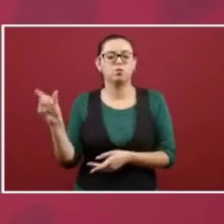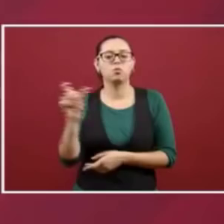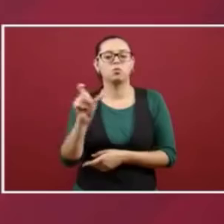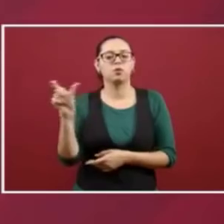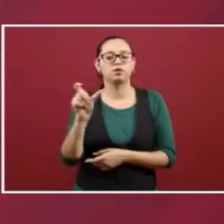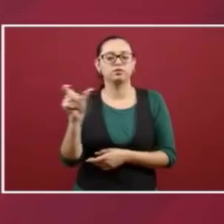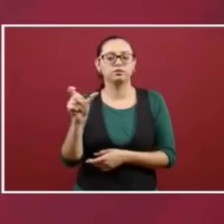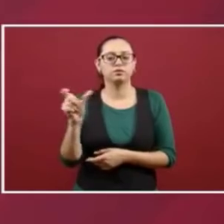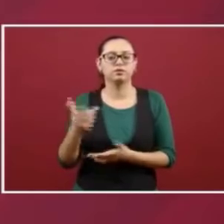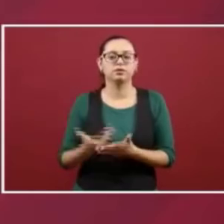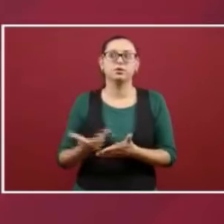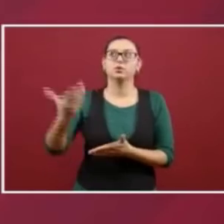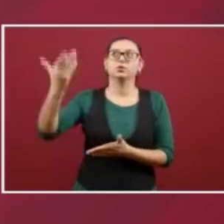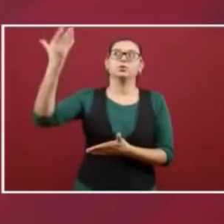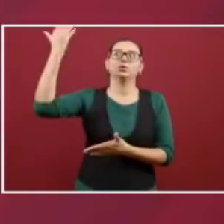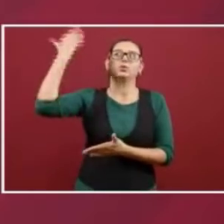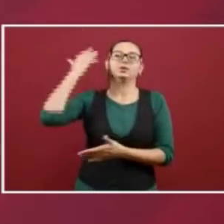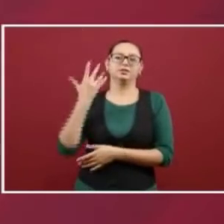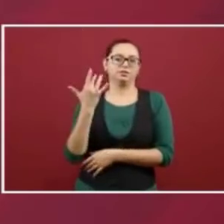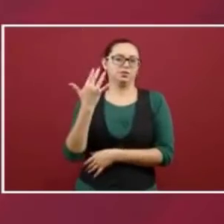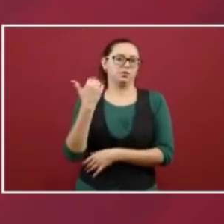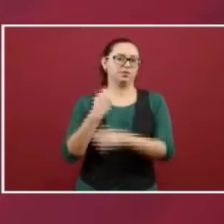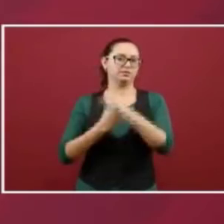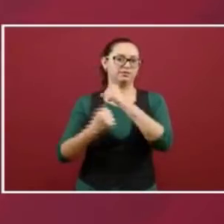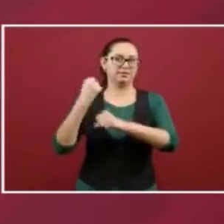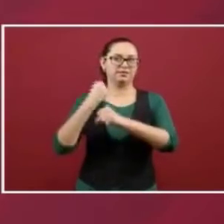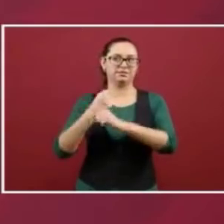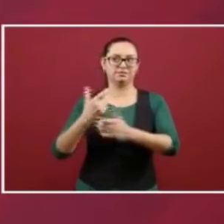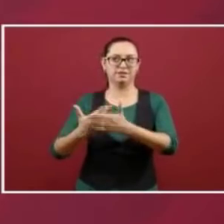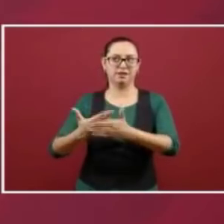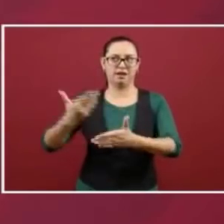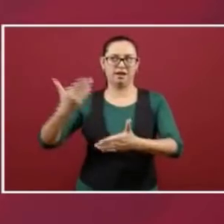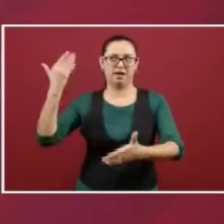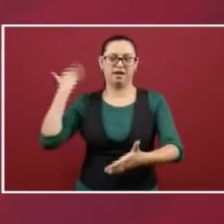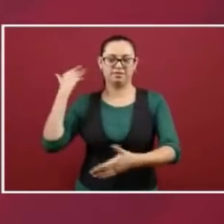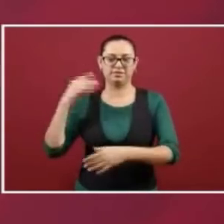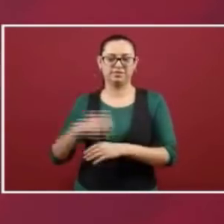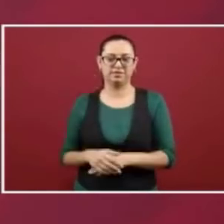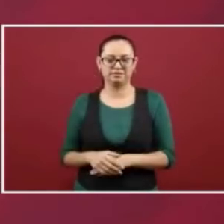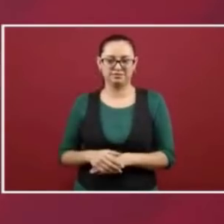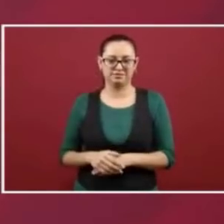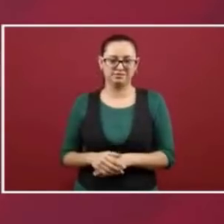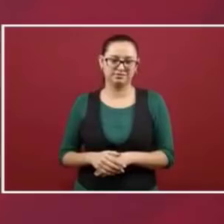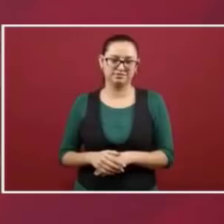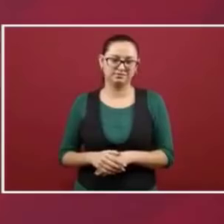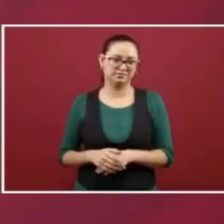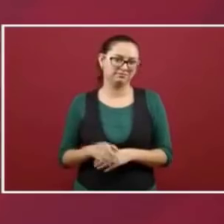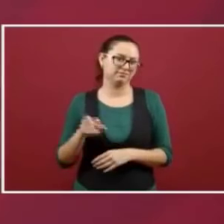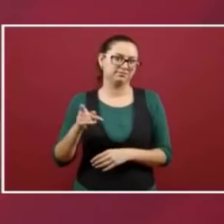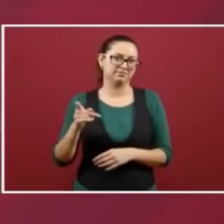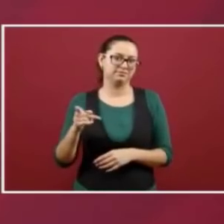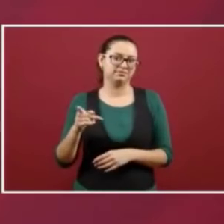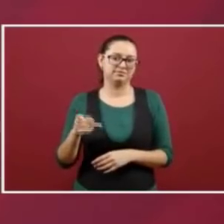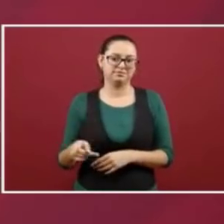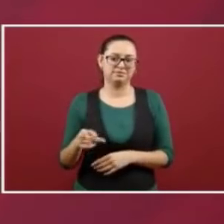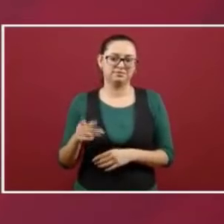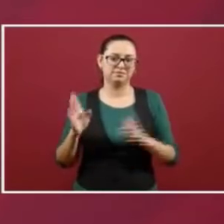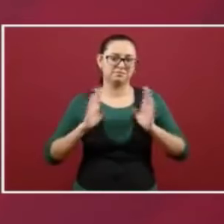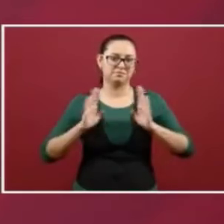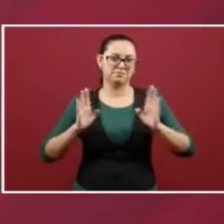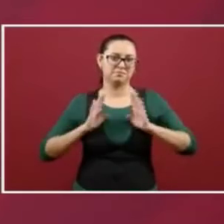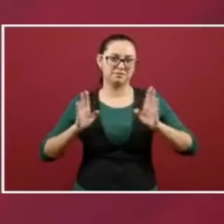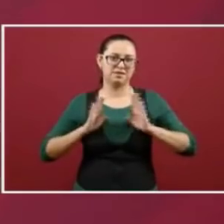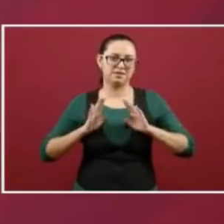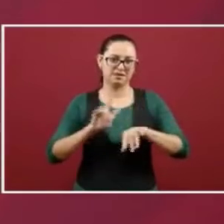desde hace como 50 años que se construyó el aeropuerto militar de